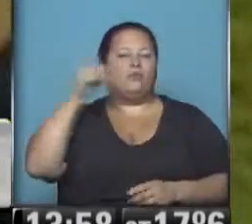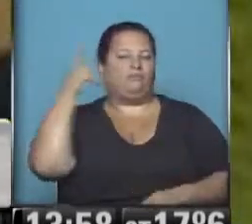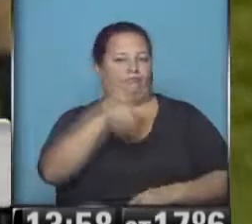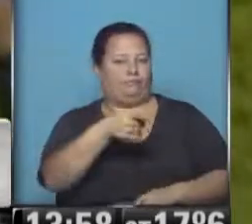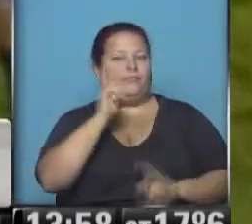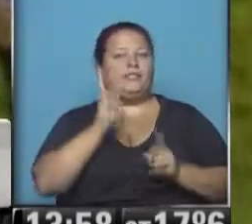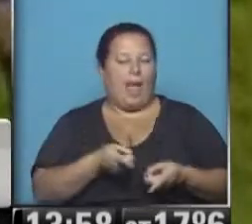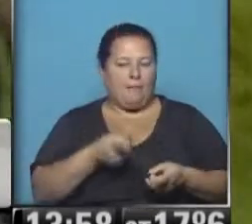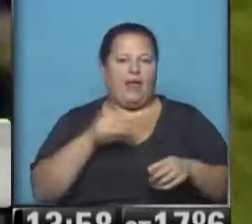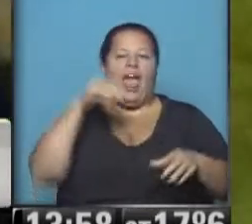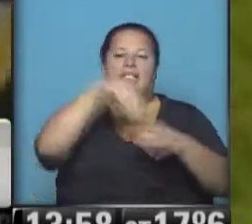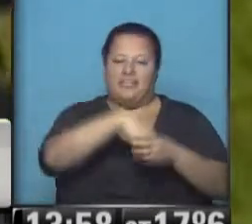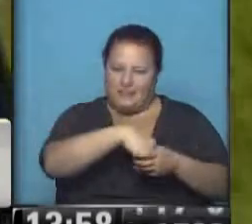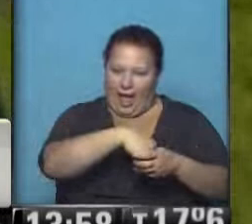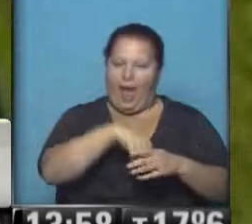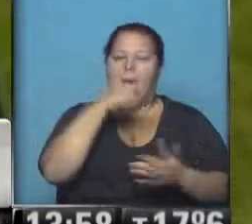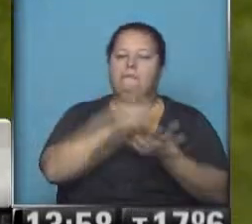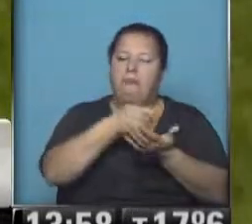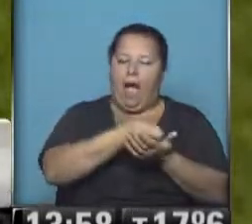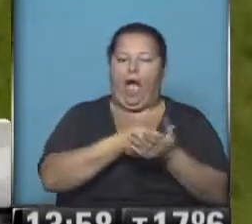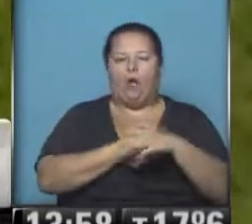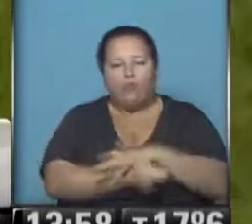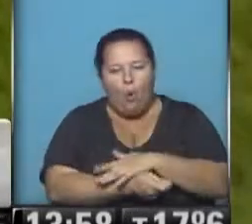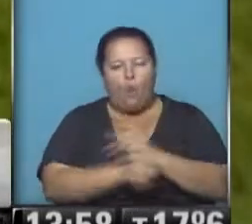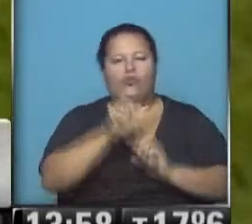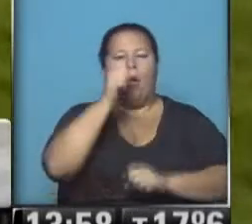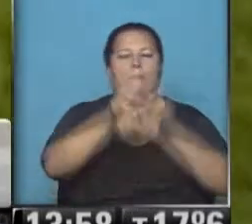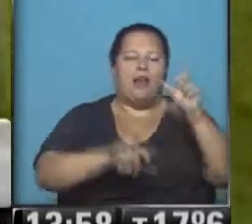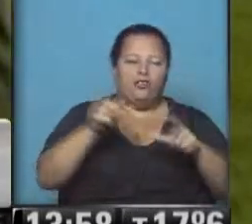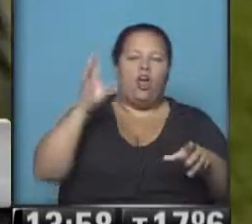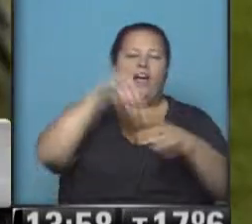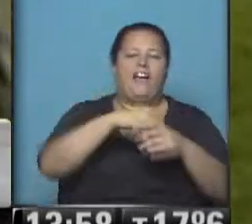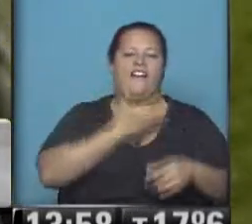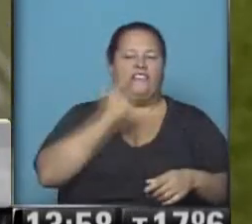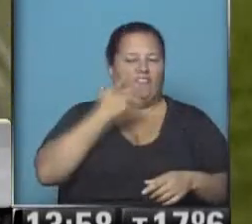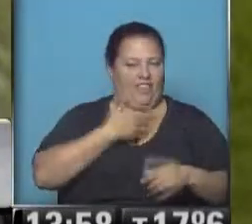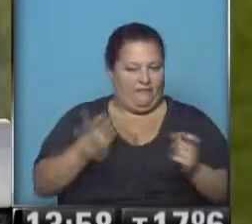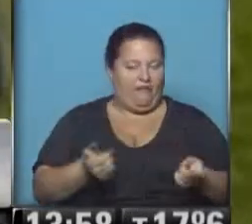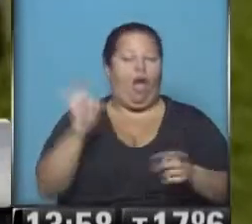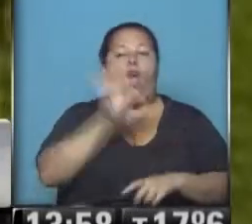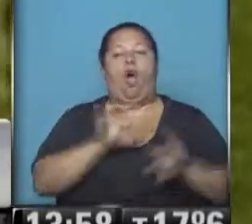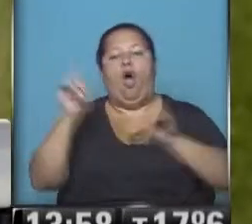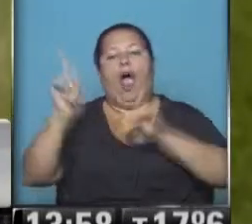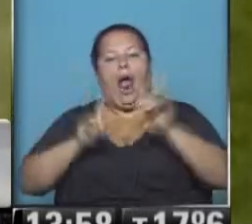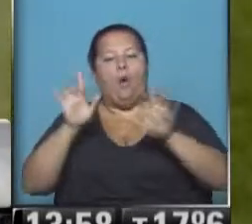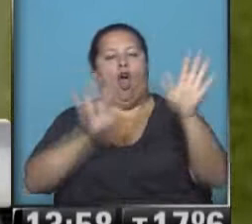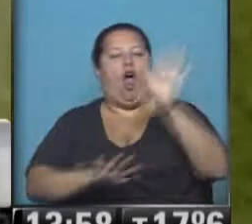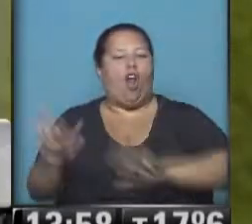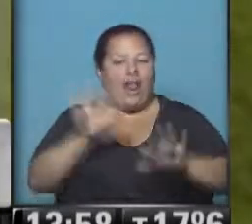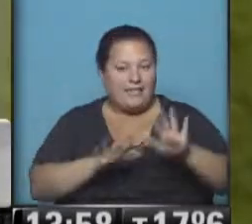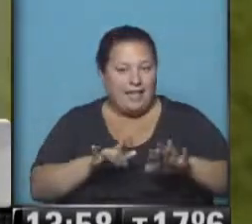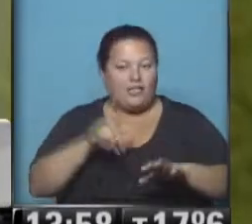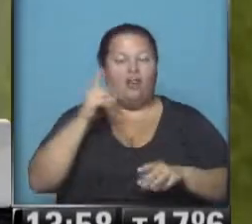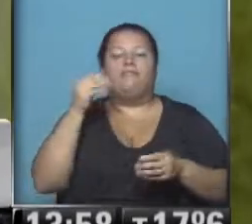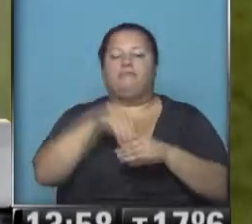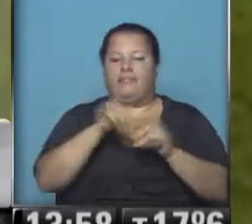Unidos como partícipes de pagos ilícitos a funcionarios con participación de la FIFA o en algunas de las organizaciones que la